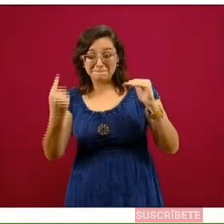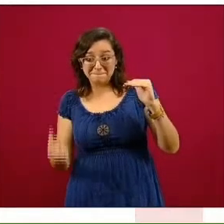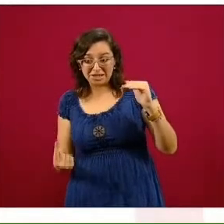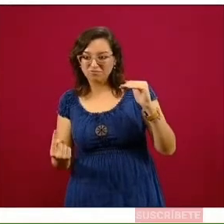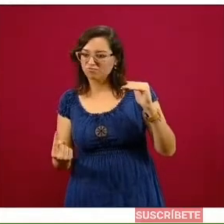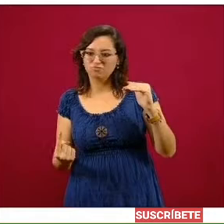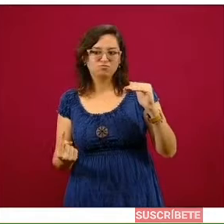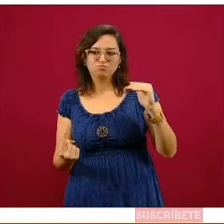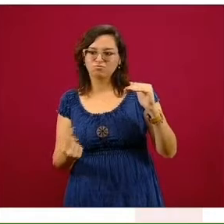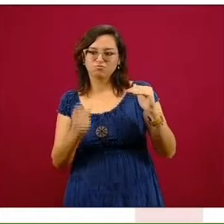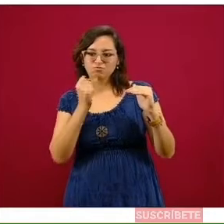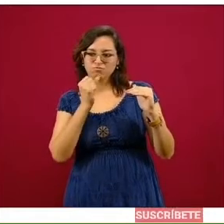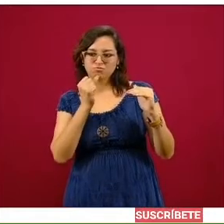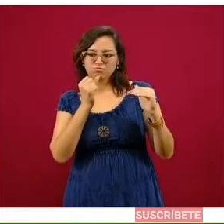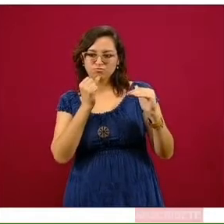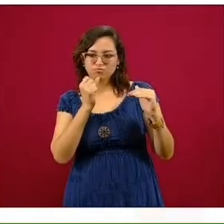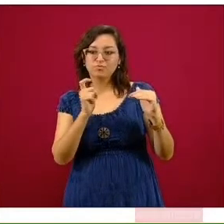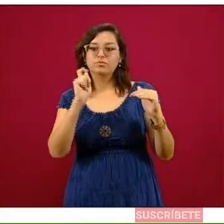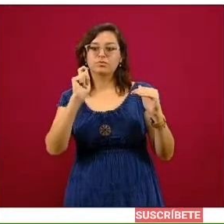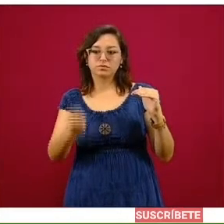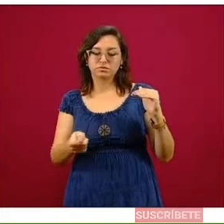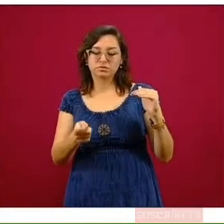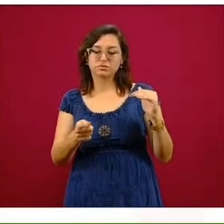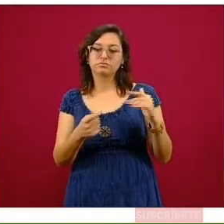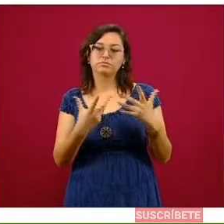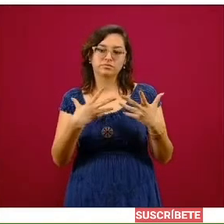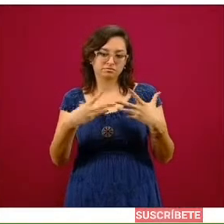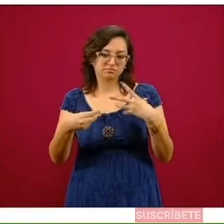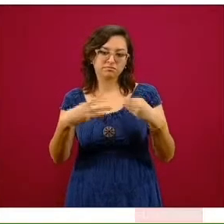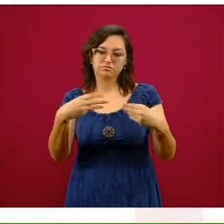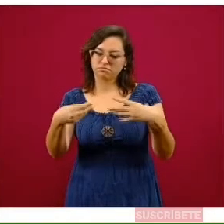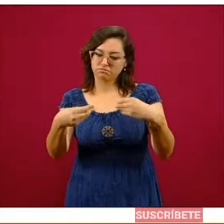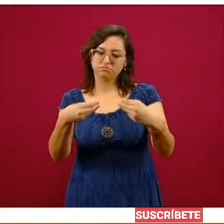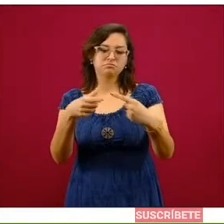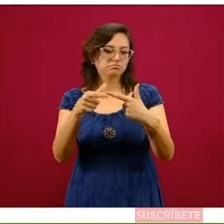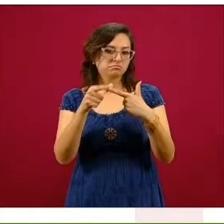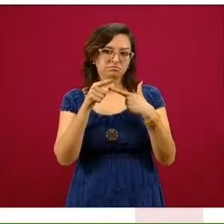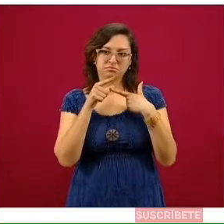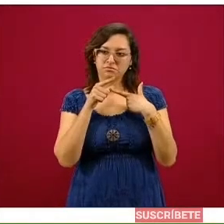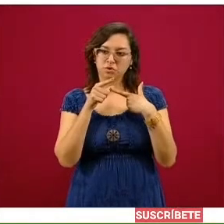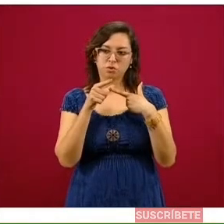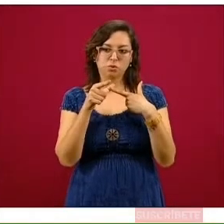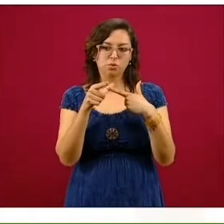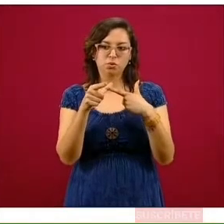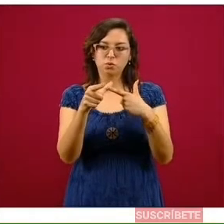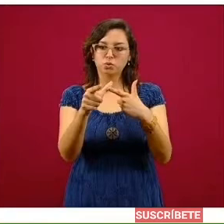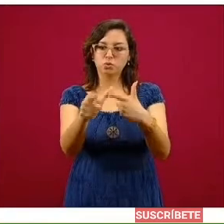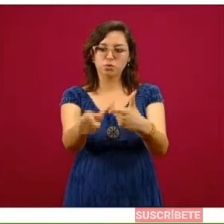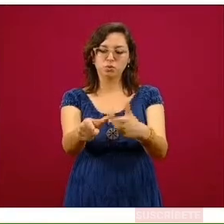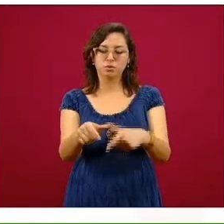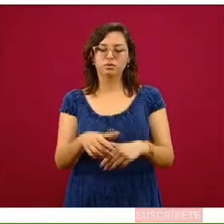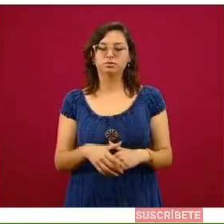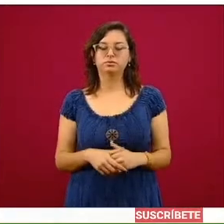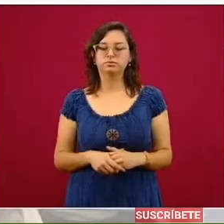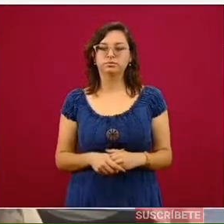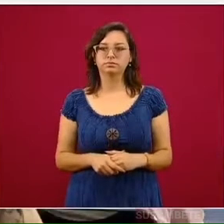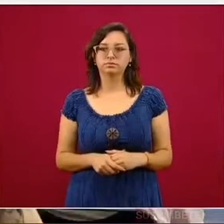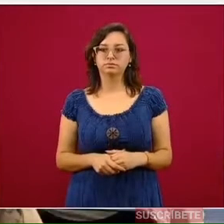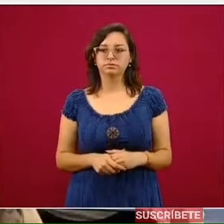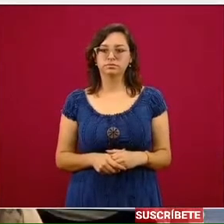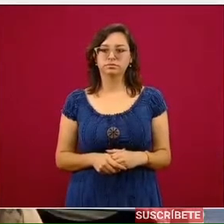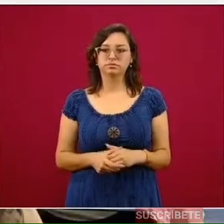este 1.0, lo cual quiere decir que la epidemia va a mantenerse todavía activa y se van a seguir generando casos en las siguientes